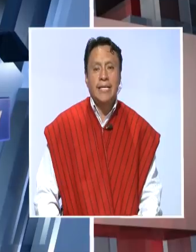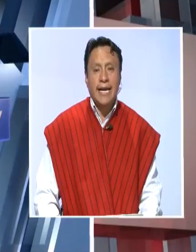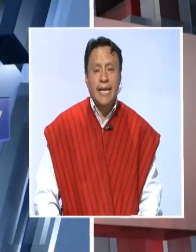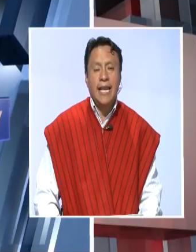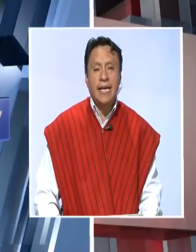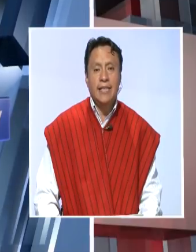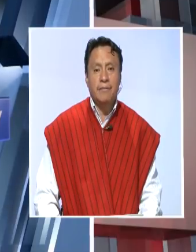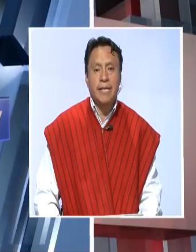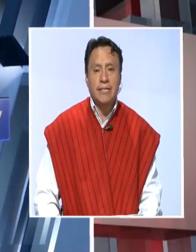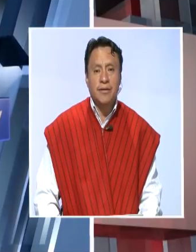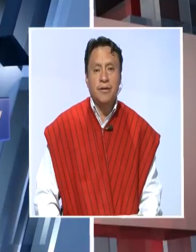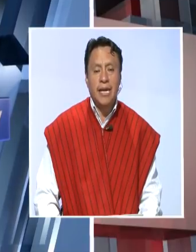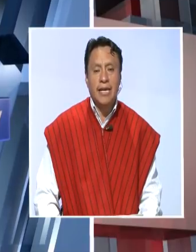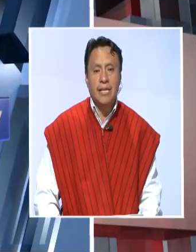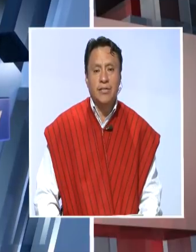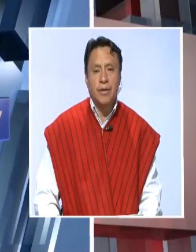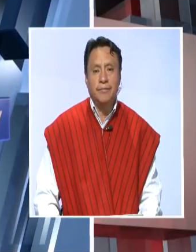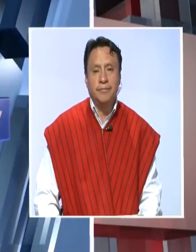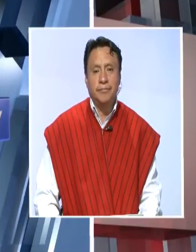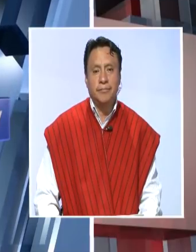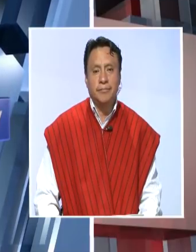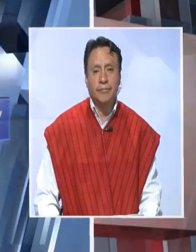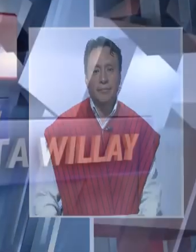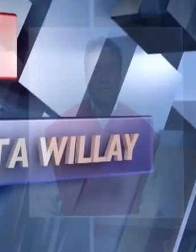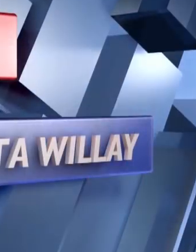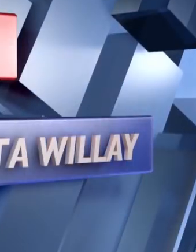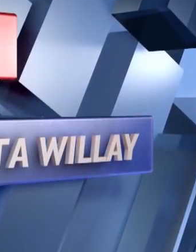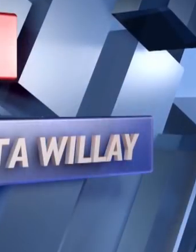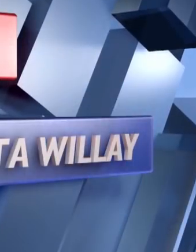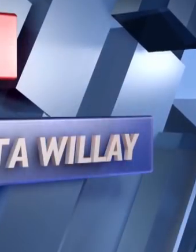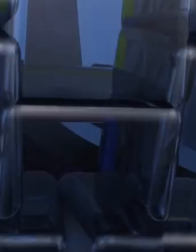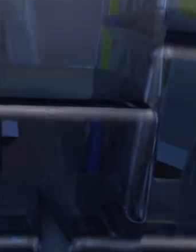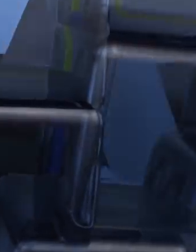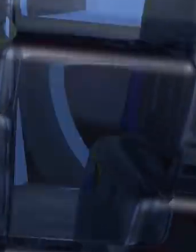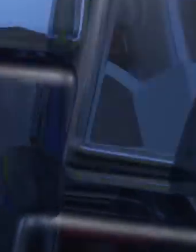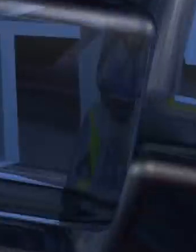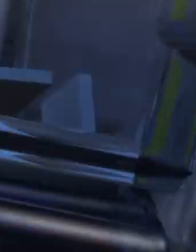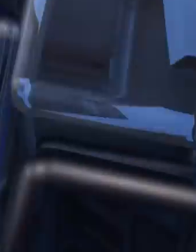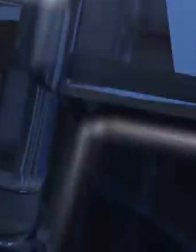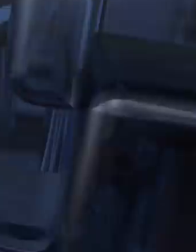kuna. Hasta aquí la interpretación en el Quichua.